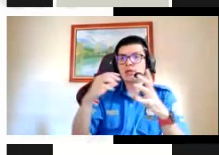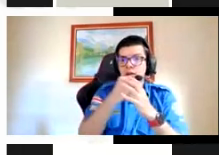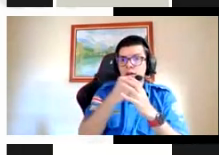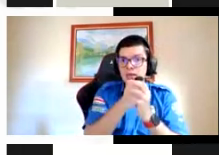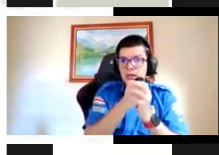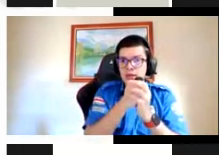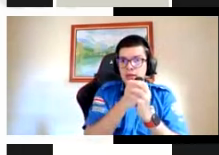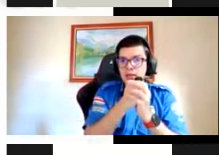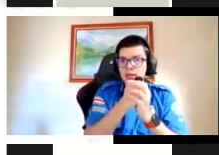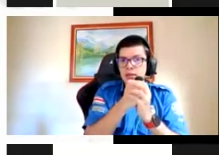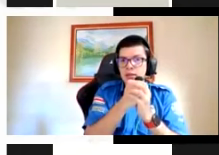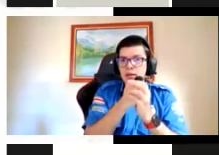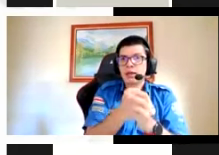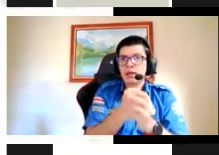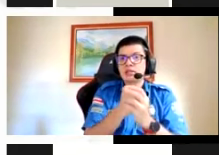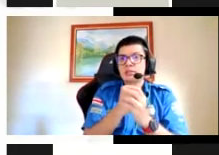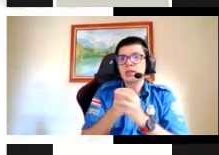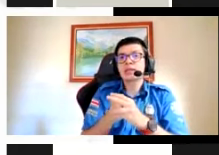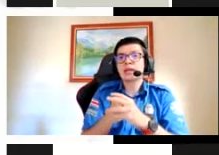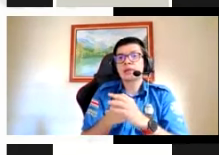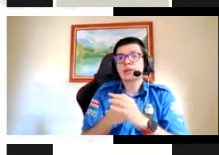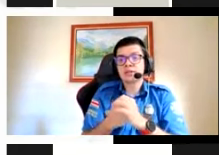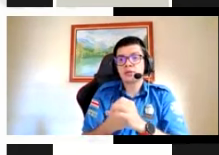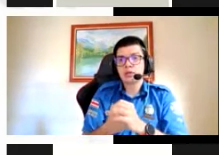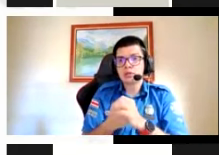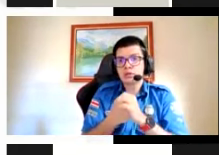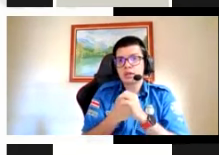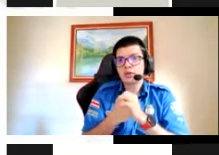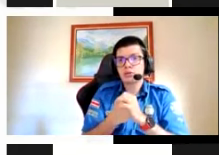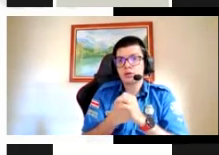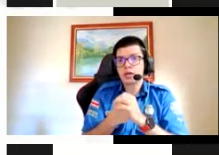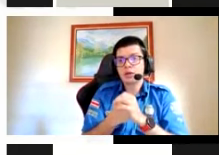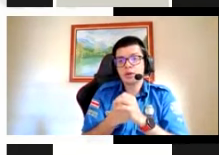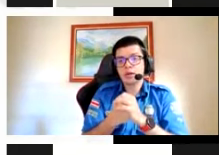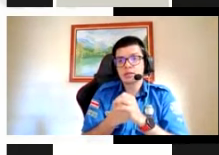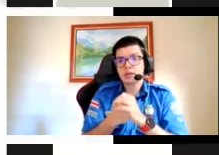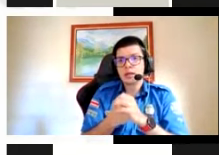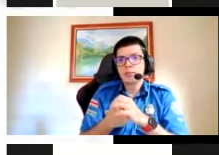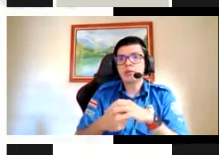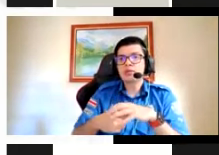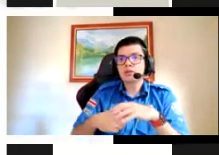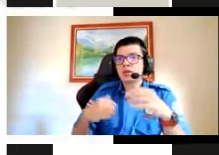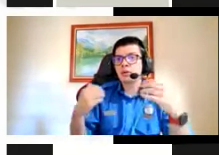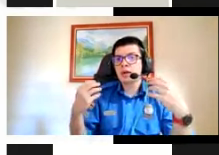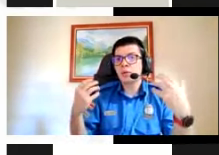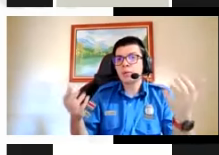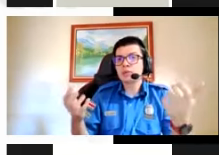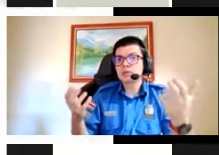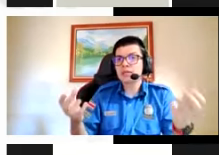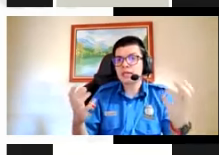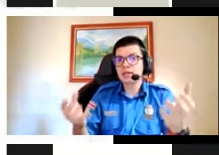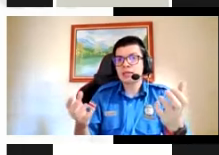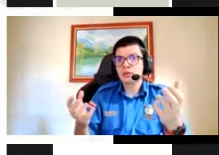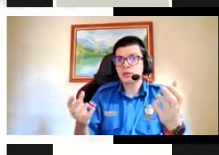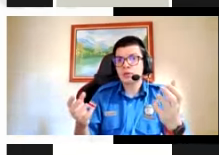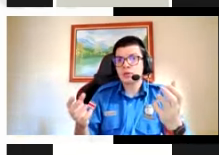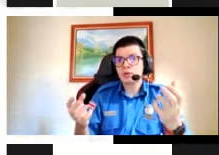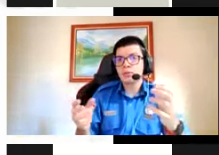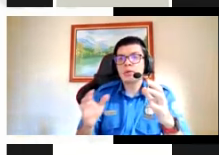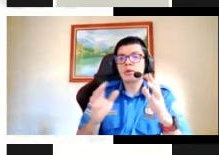y rápidamente el recipiente llega otra vez a condiciones de control adecuadas. Pero si lo que evacuamos es